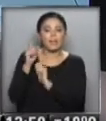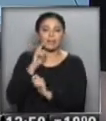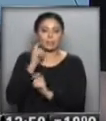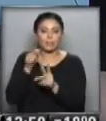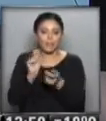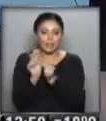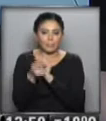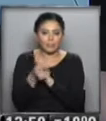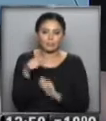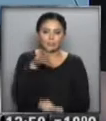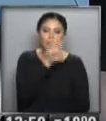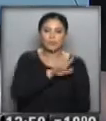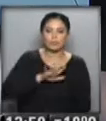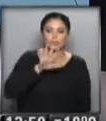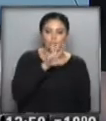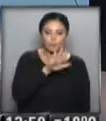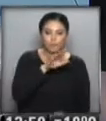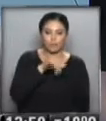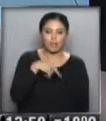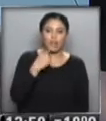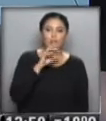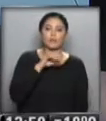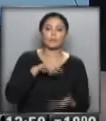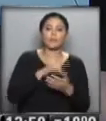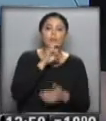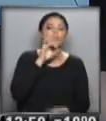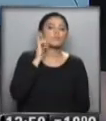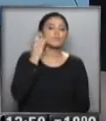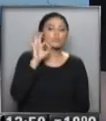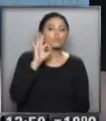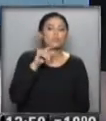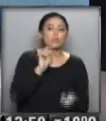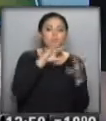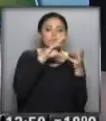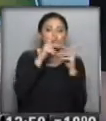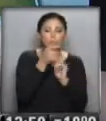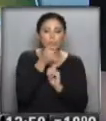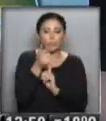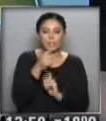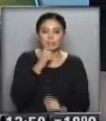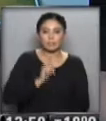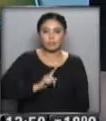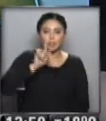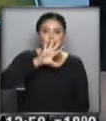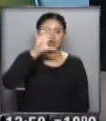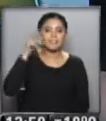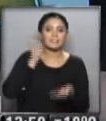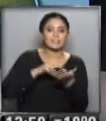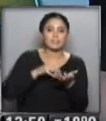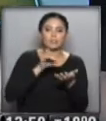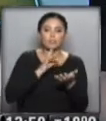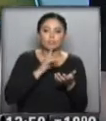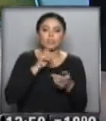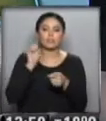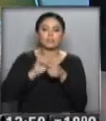En la región de Cuyo, predominará el cielo con poca nubosidad. Y si nos vamos al noroeste, vemos alta Jujuy,